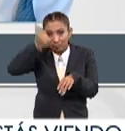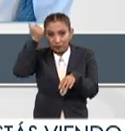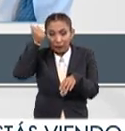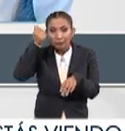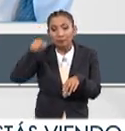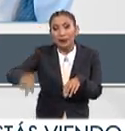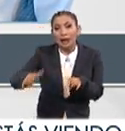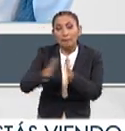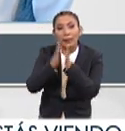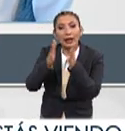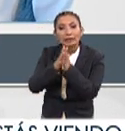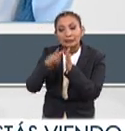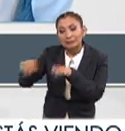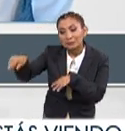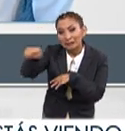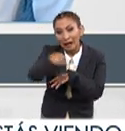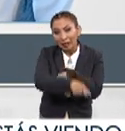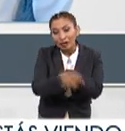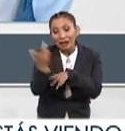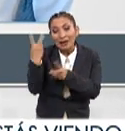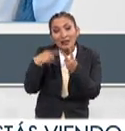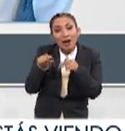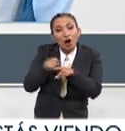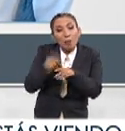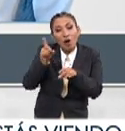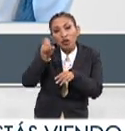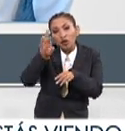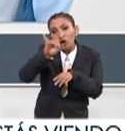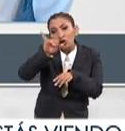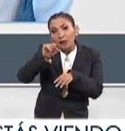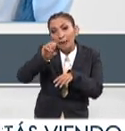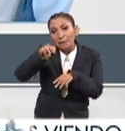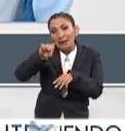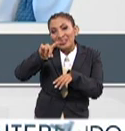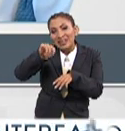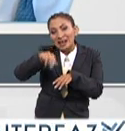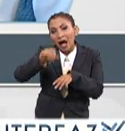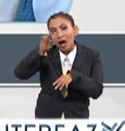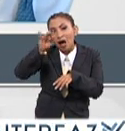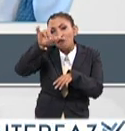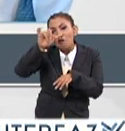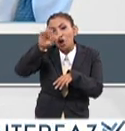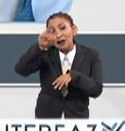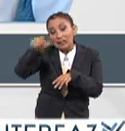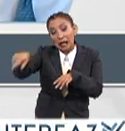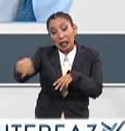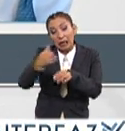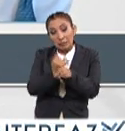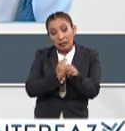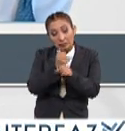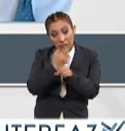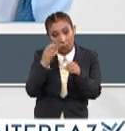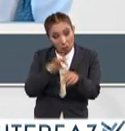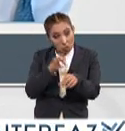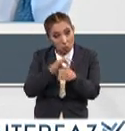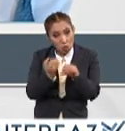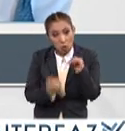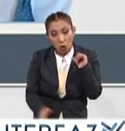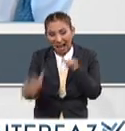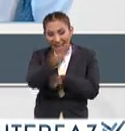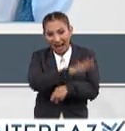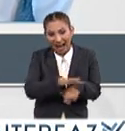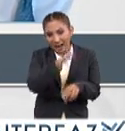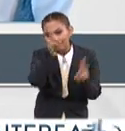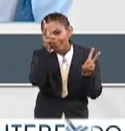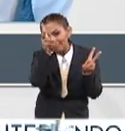vez, es la participación de lo que viene siendo el doctor José Medina Flores. Él es un investigador, médico investigador del área